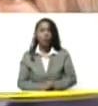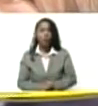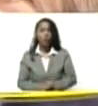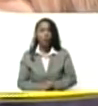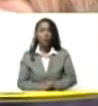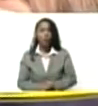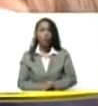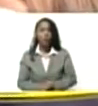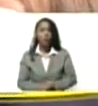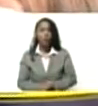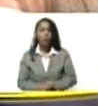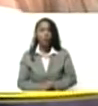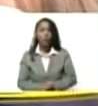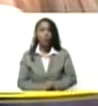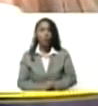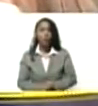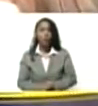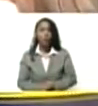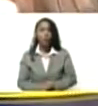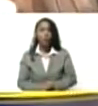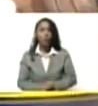al que le cae le chupa